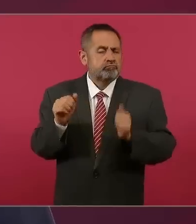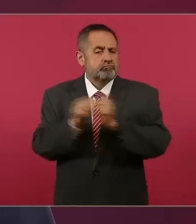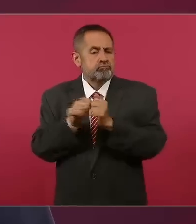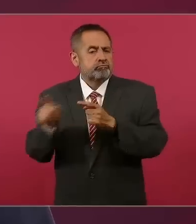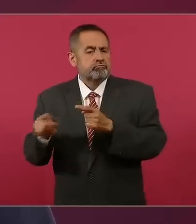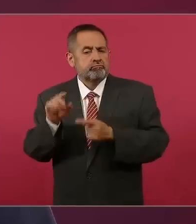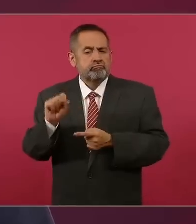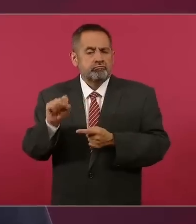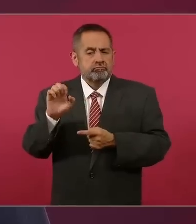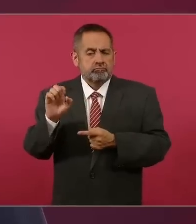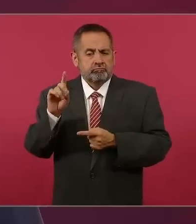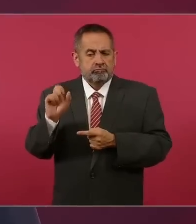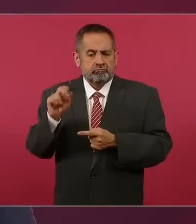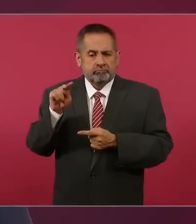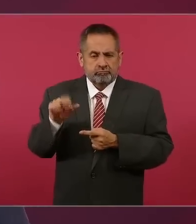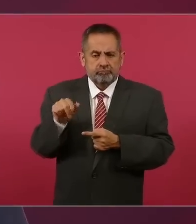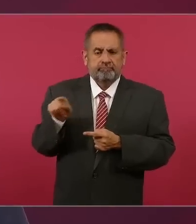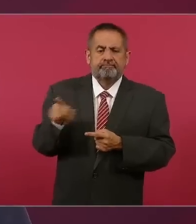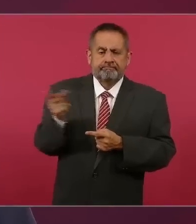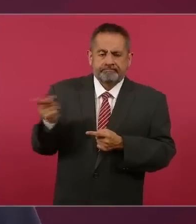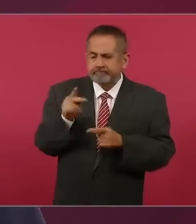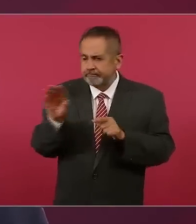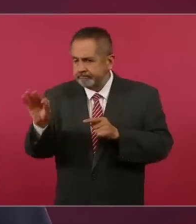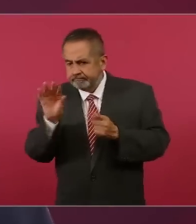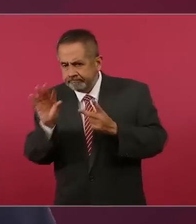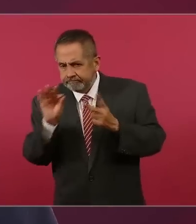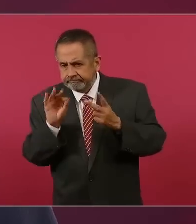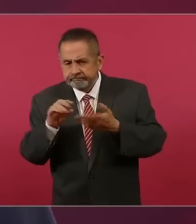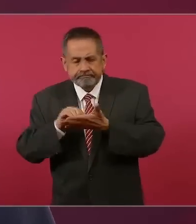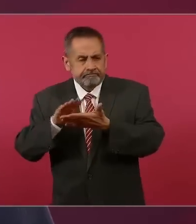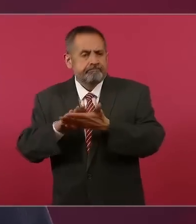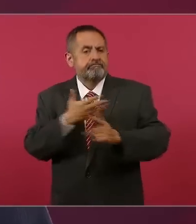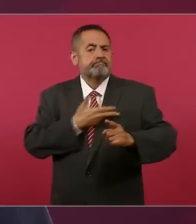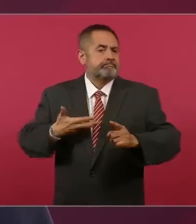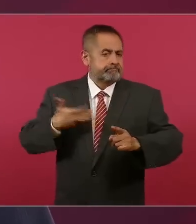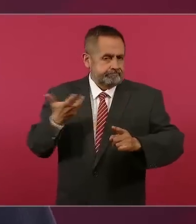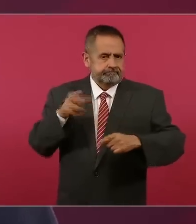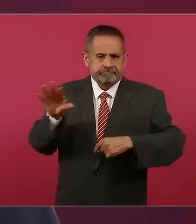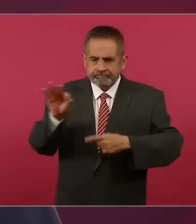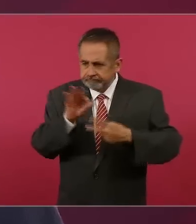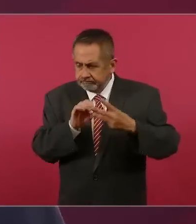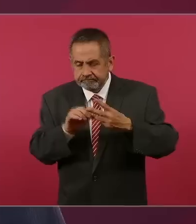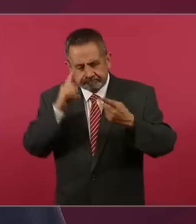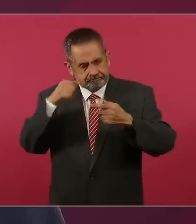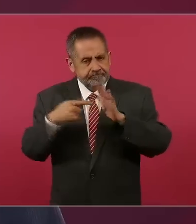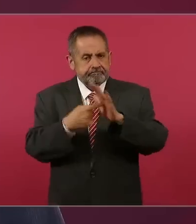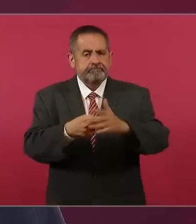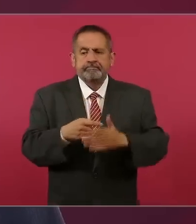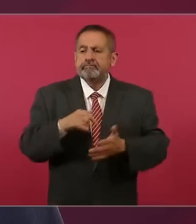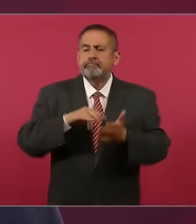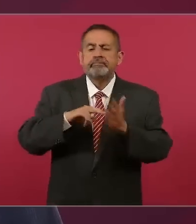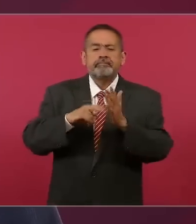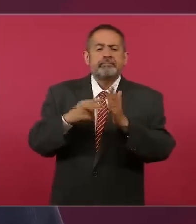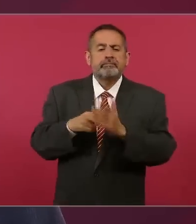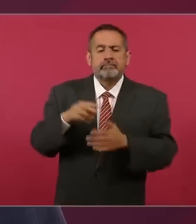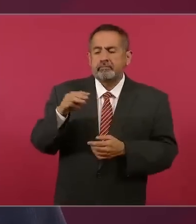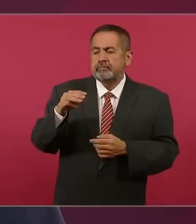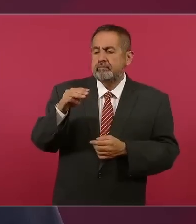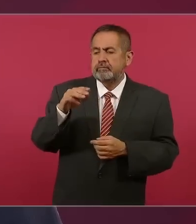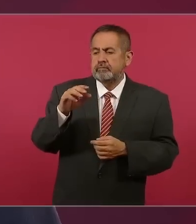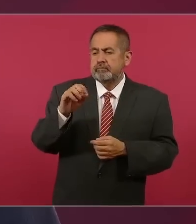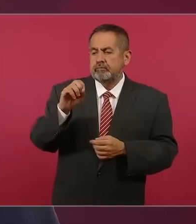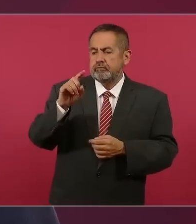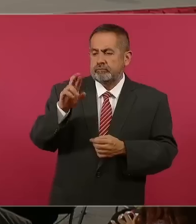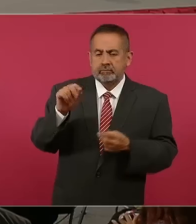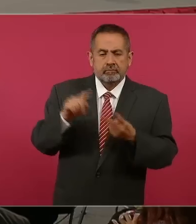Defensa Nacional, quienes han sido designados por el presidente. Iniciaremos con el ingeniero Aarón Mastache Mondragón, Cédric